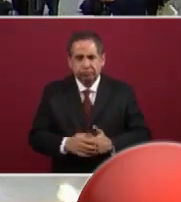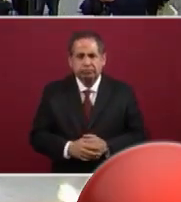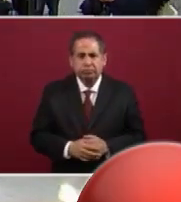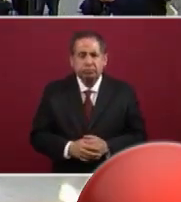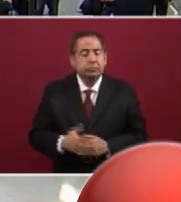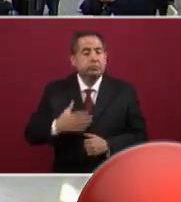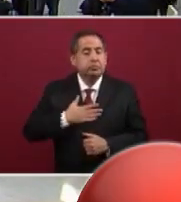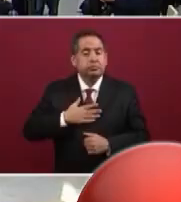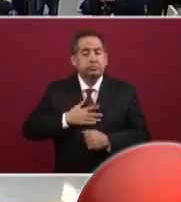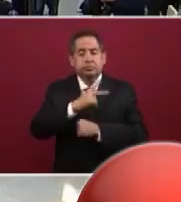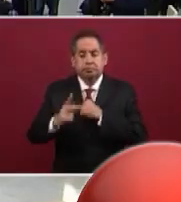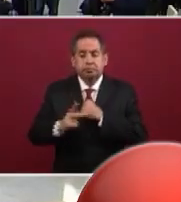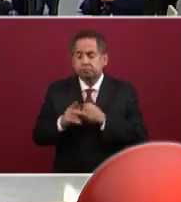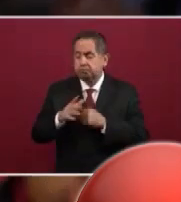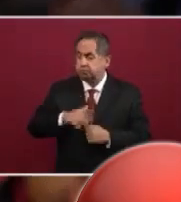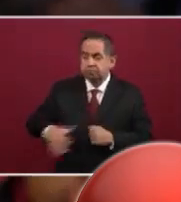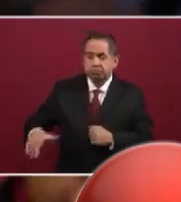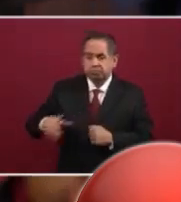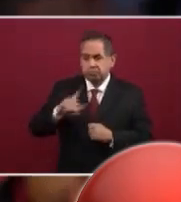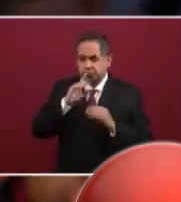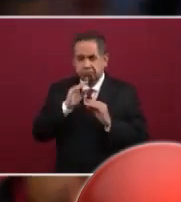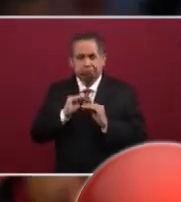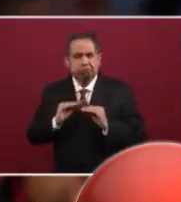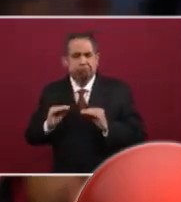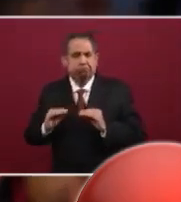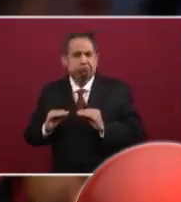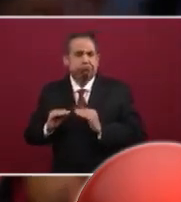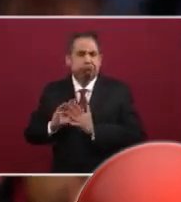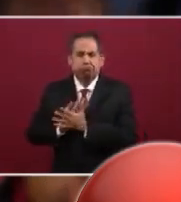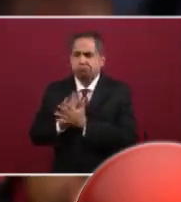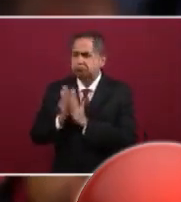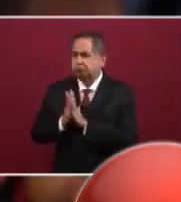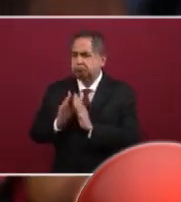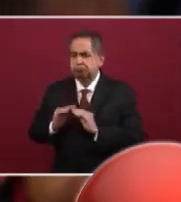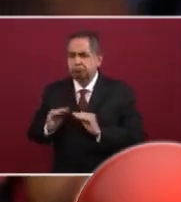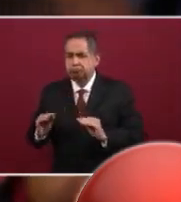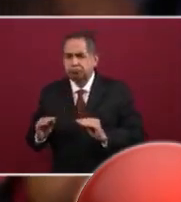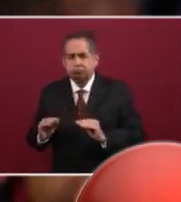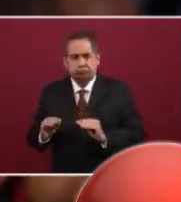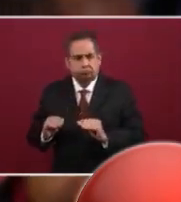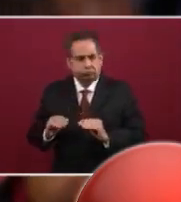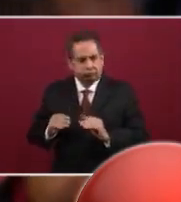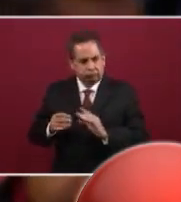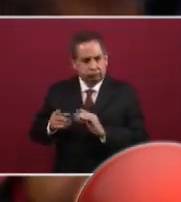En mi país el silencio ha sido cómplice para no destacar